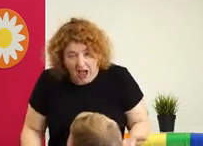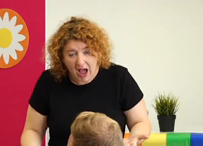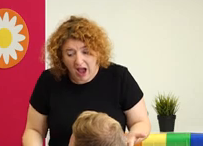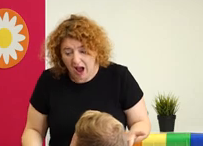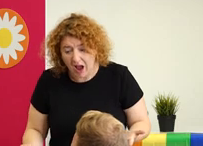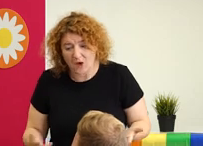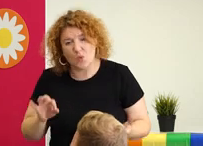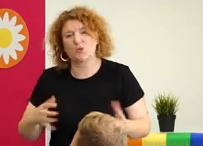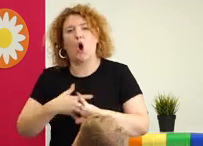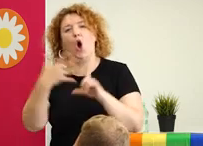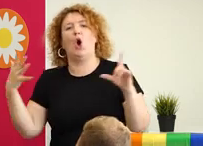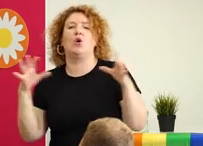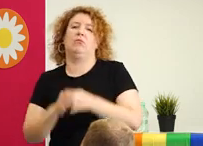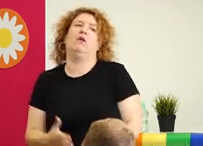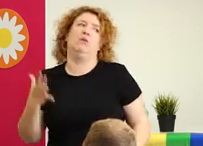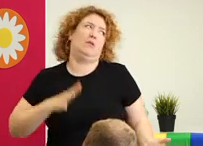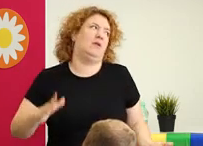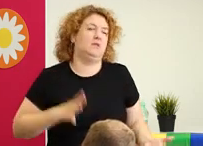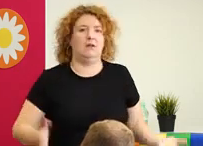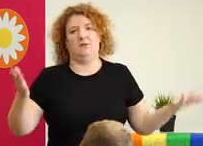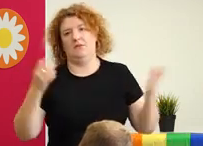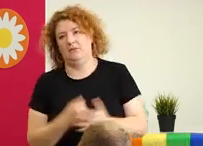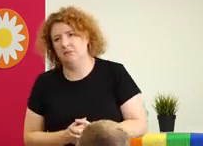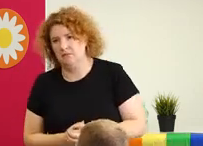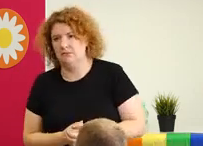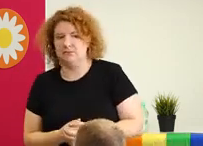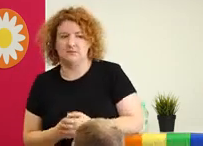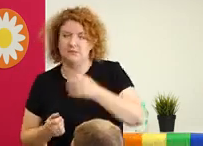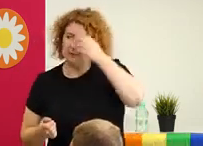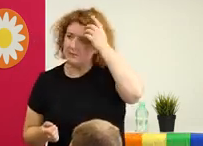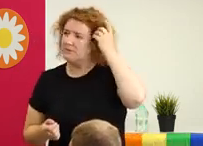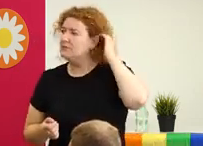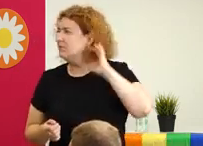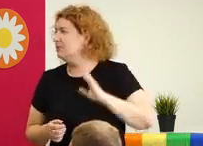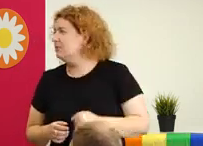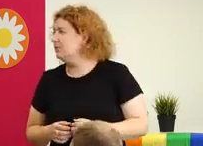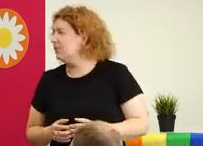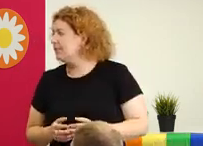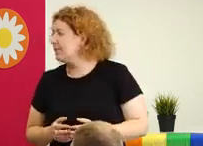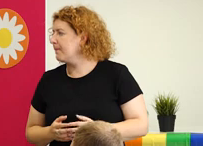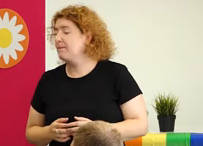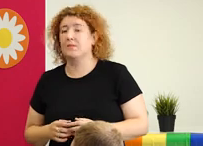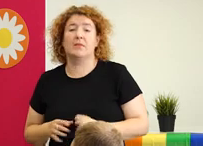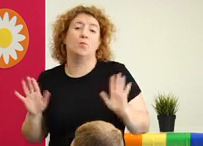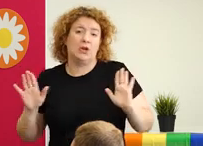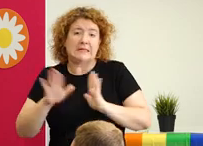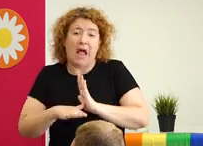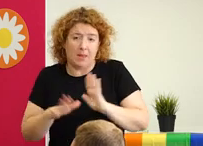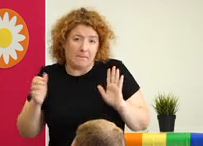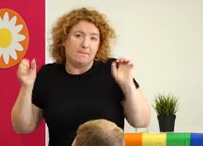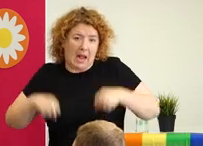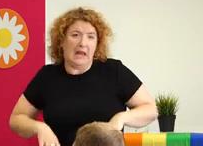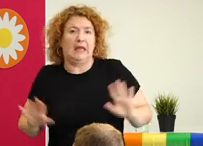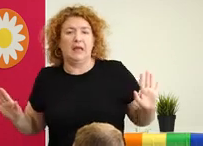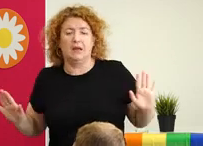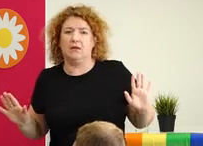un titular que les hace ser como valideros o defensores de los derechos LGTBI. Mire, yo le dije a la prensa